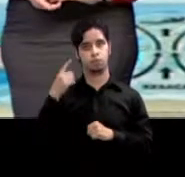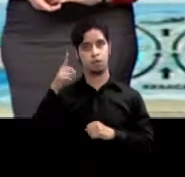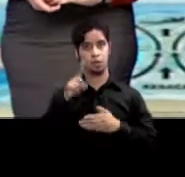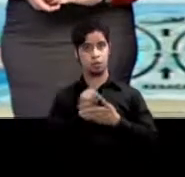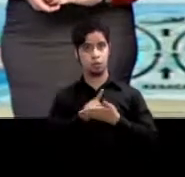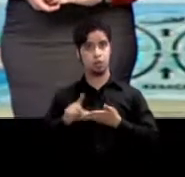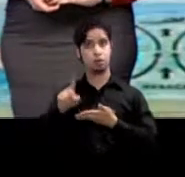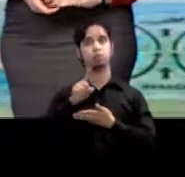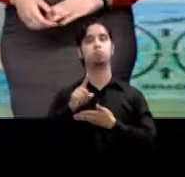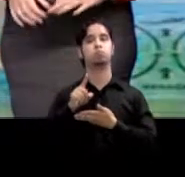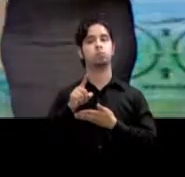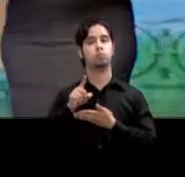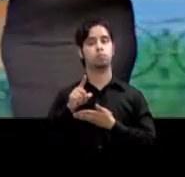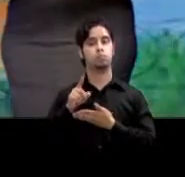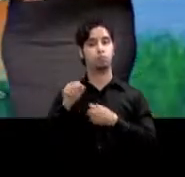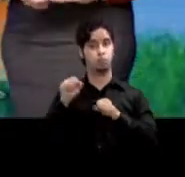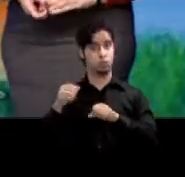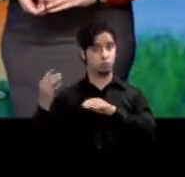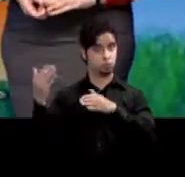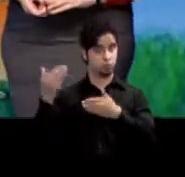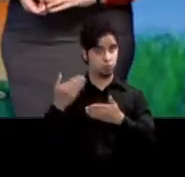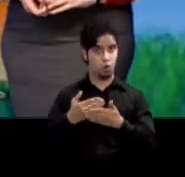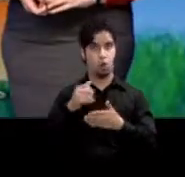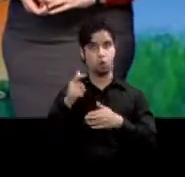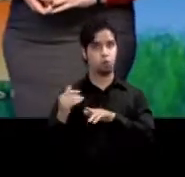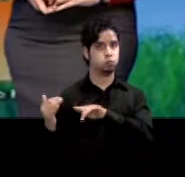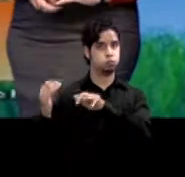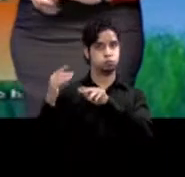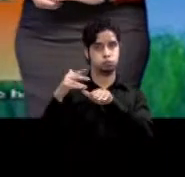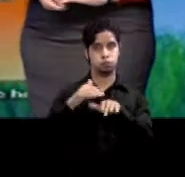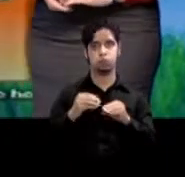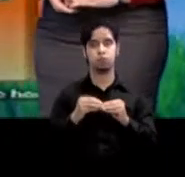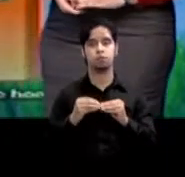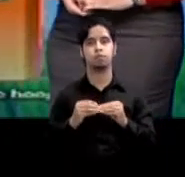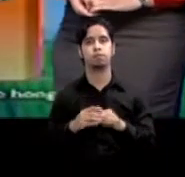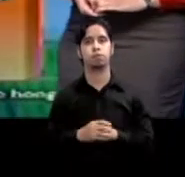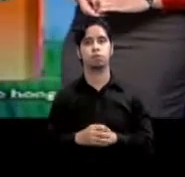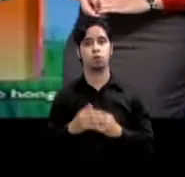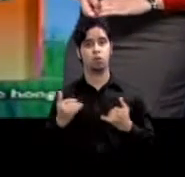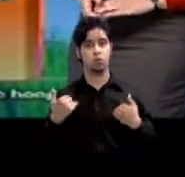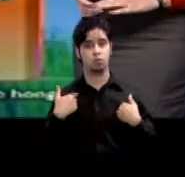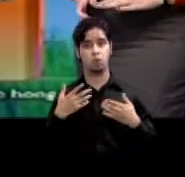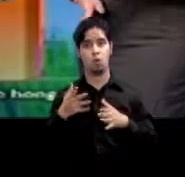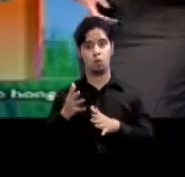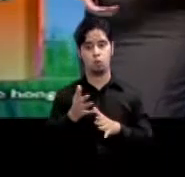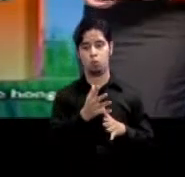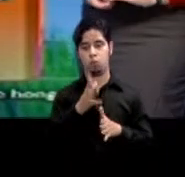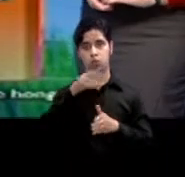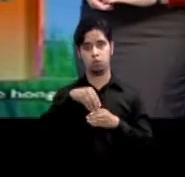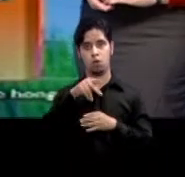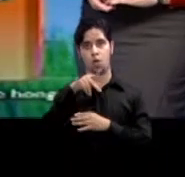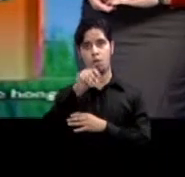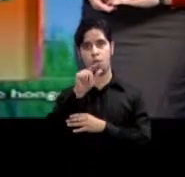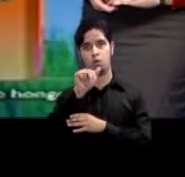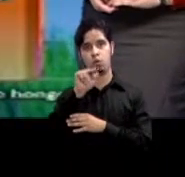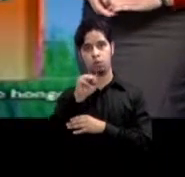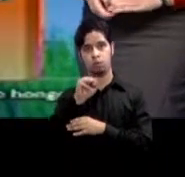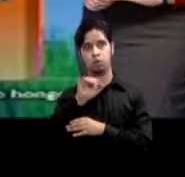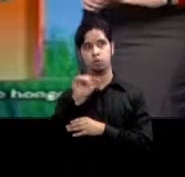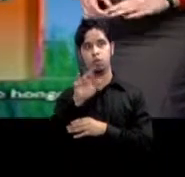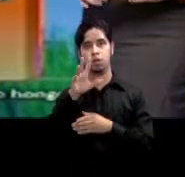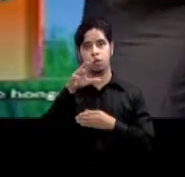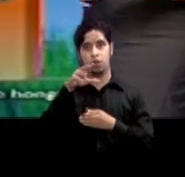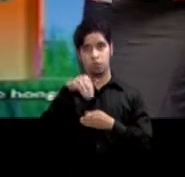espera otro evento de marejadas. En el aire sigue deteriorándose. Hoy tenemos niveles muy altos de polen y niveles altos de esporas de